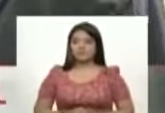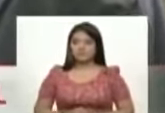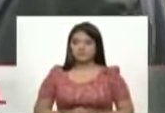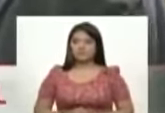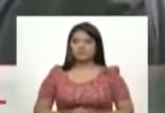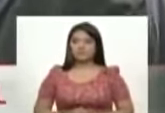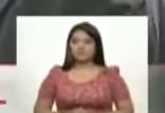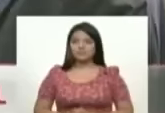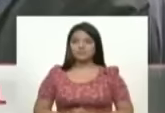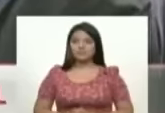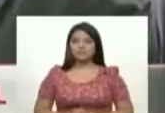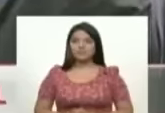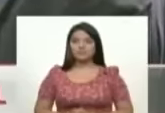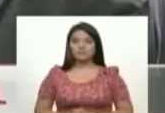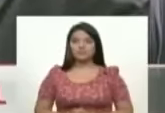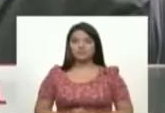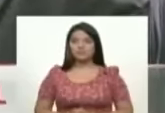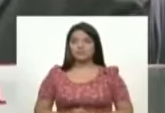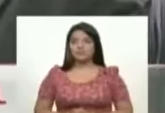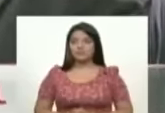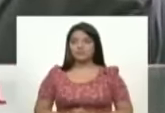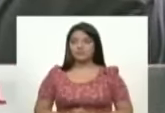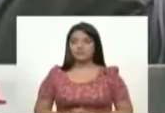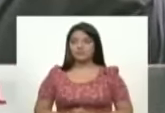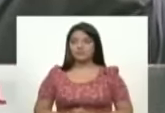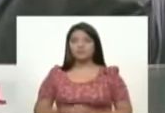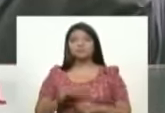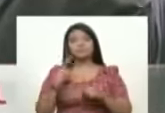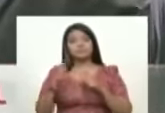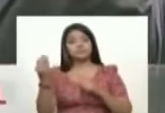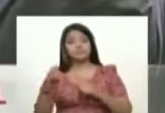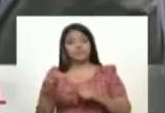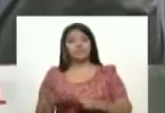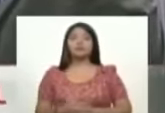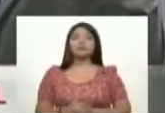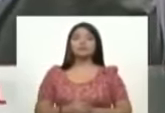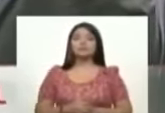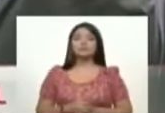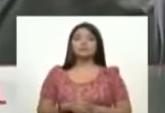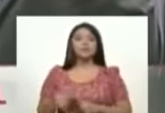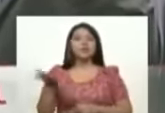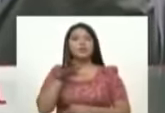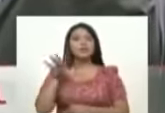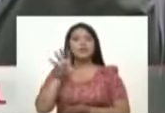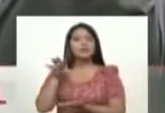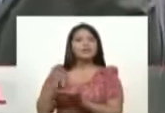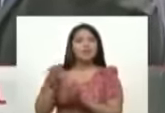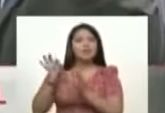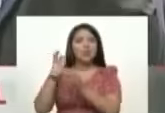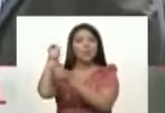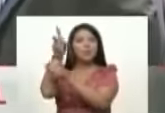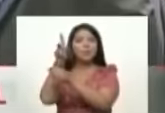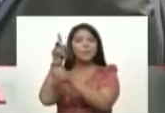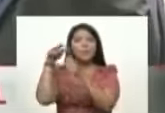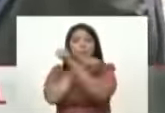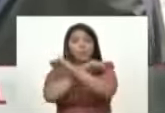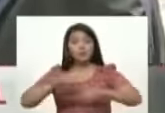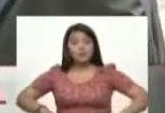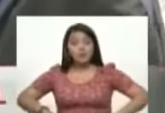Además de ello, ciudadano, director de debates, en el Estado portuguesa, el